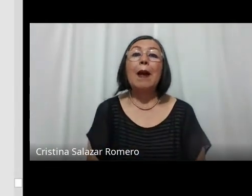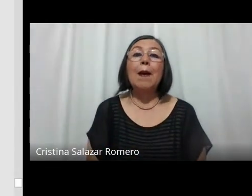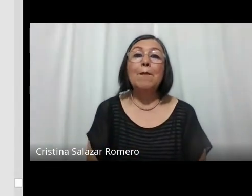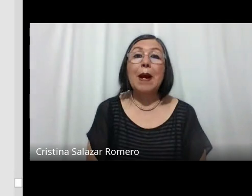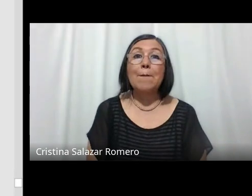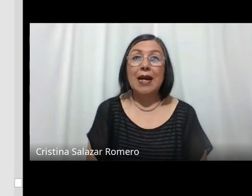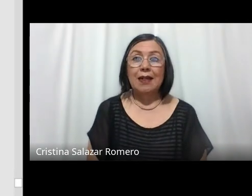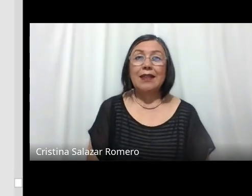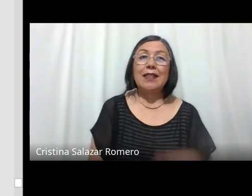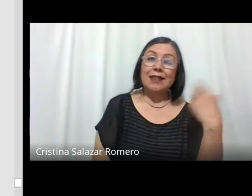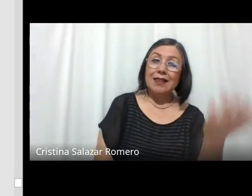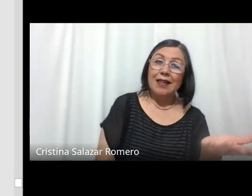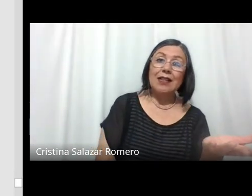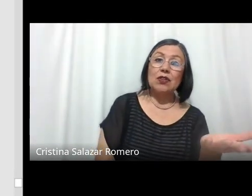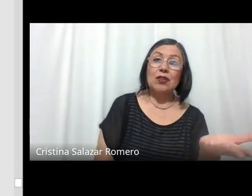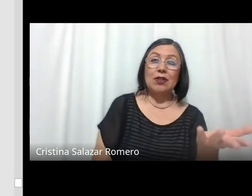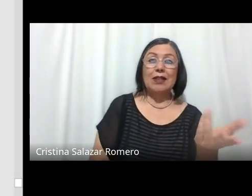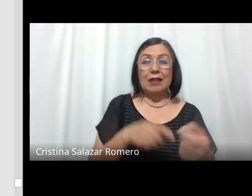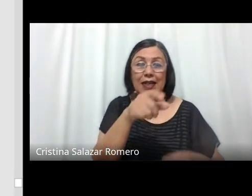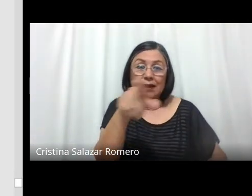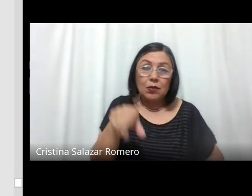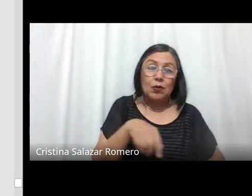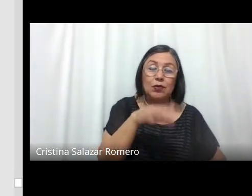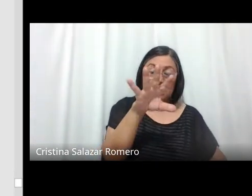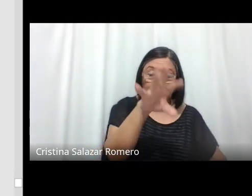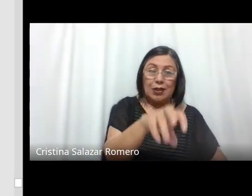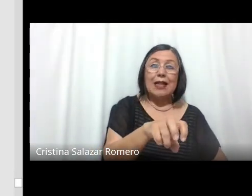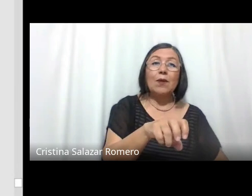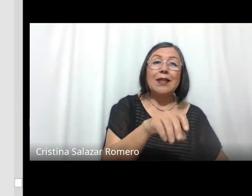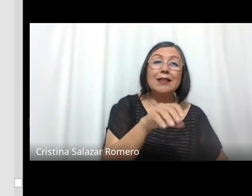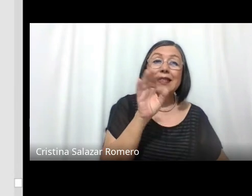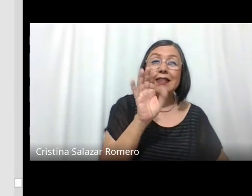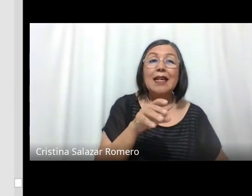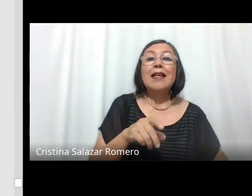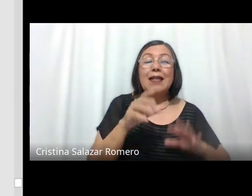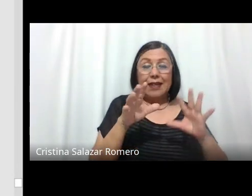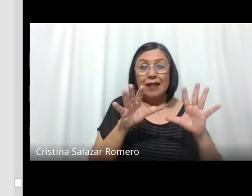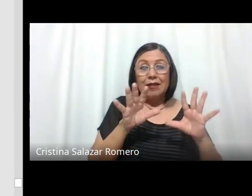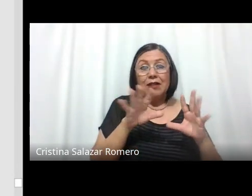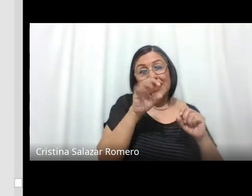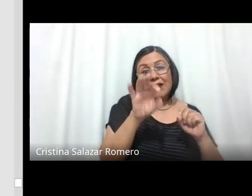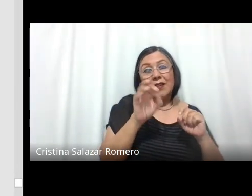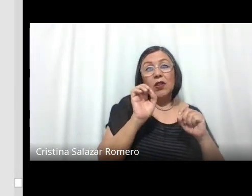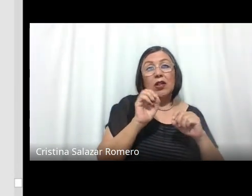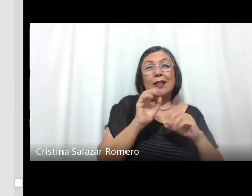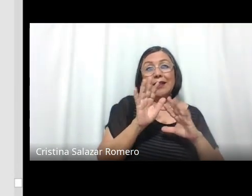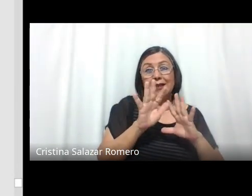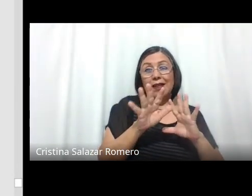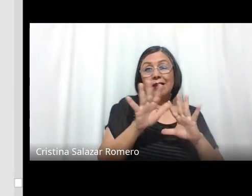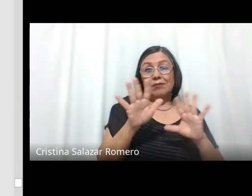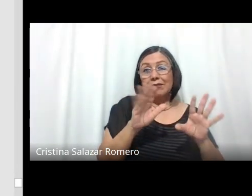palabra mamá. Y en este caso, yo en lengua de señas, identifico